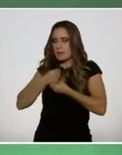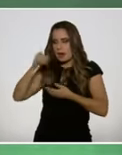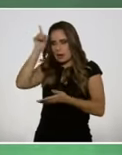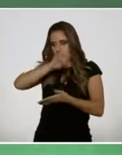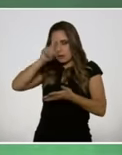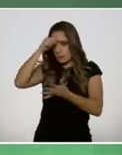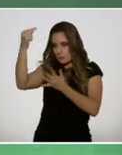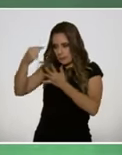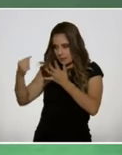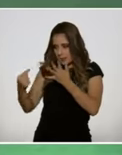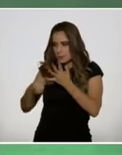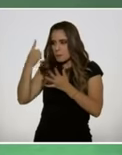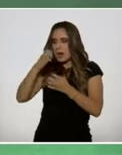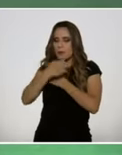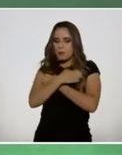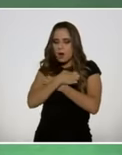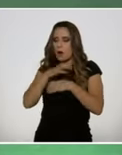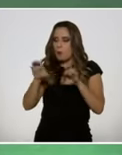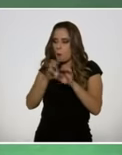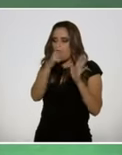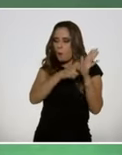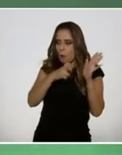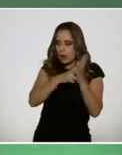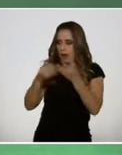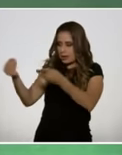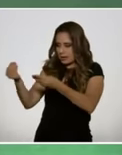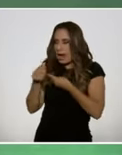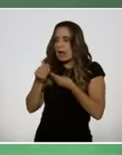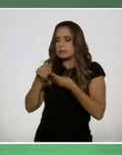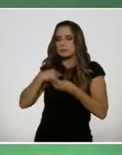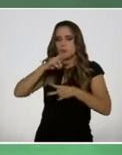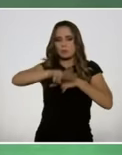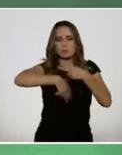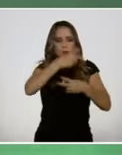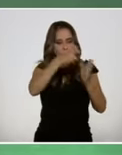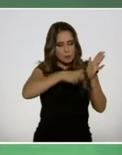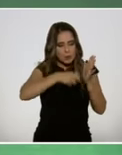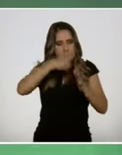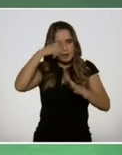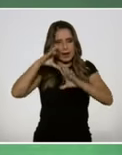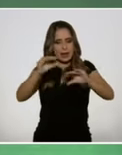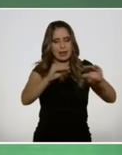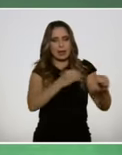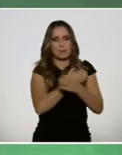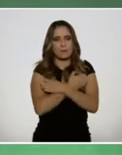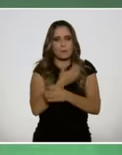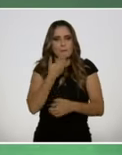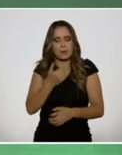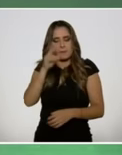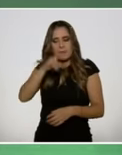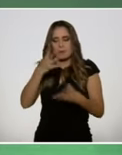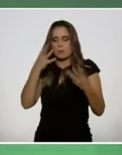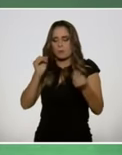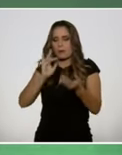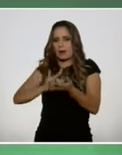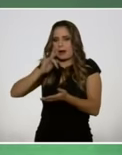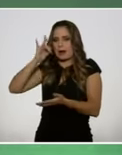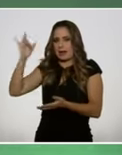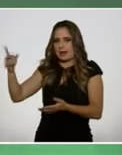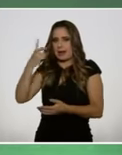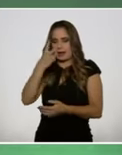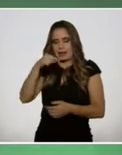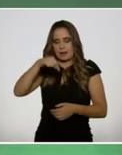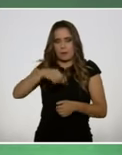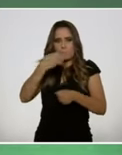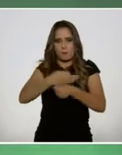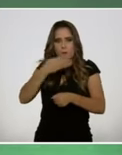y las tomamos con mucho gusto, pero que hemos trabajado a la mano y que de verdad les agradezco todo el apoyo que han dado para llevar este proceso